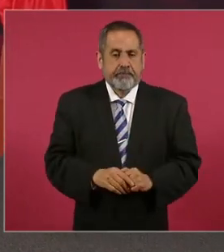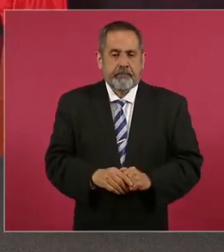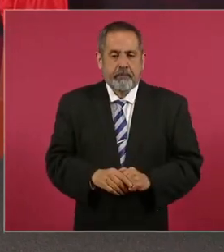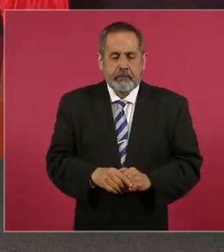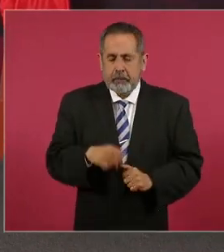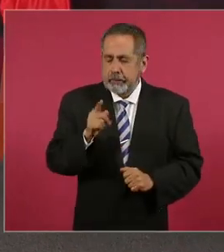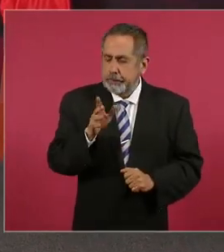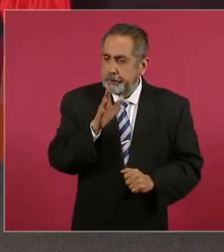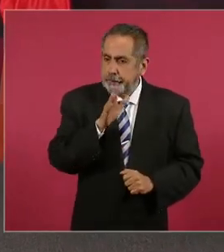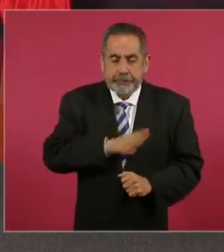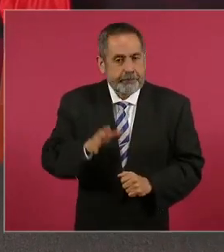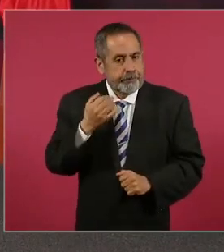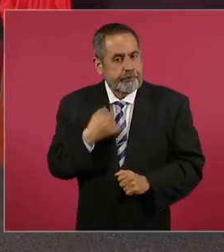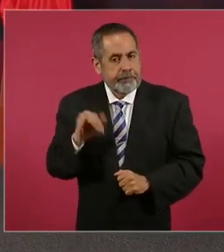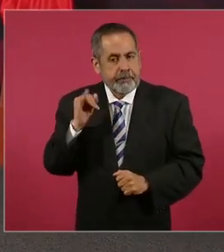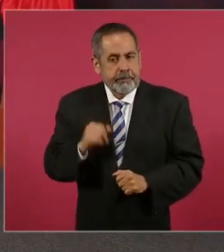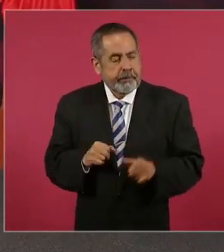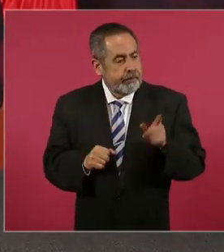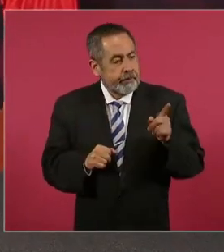fantástico